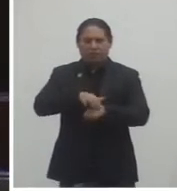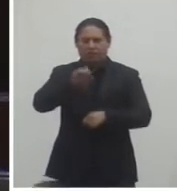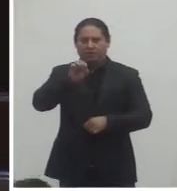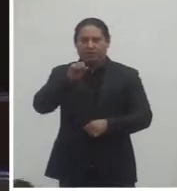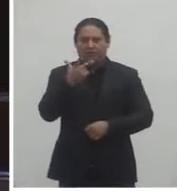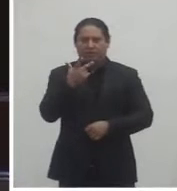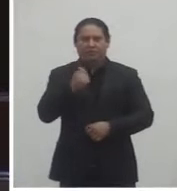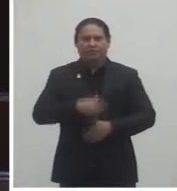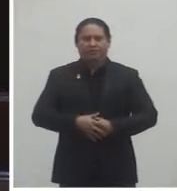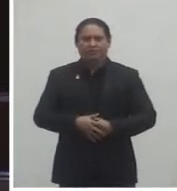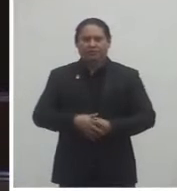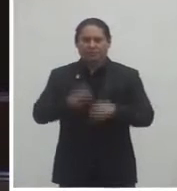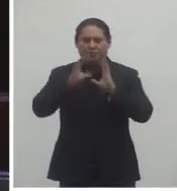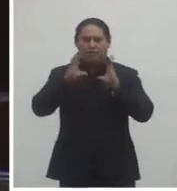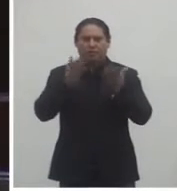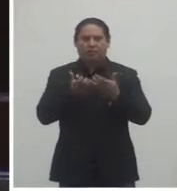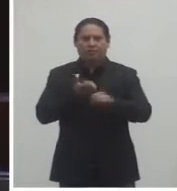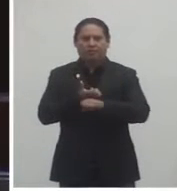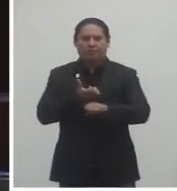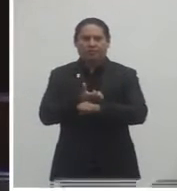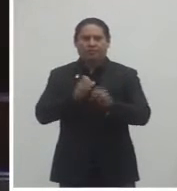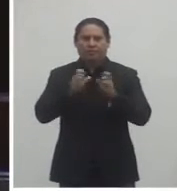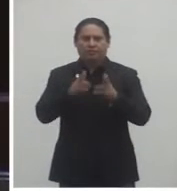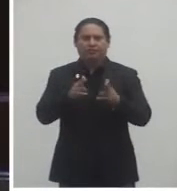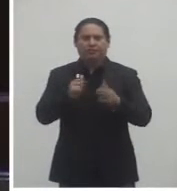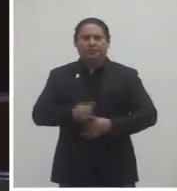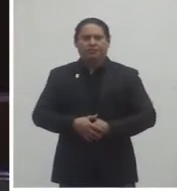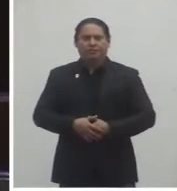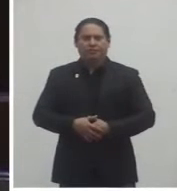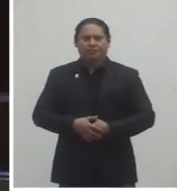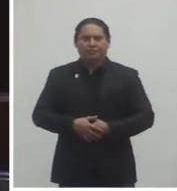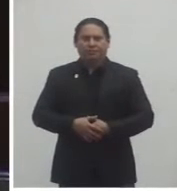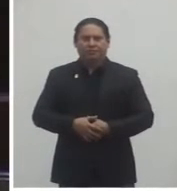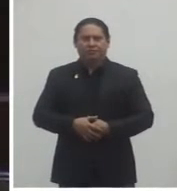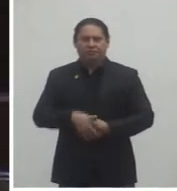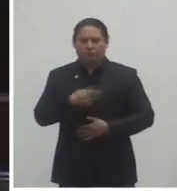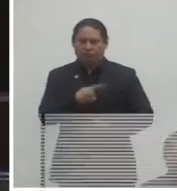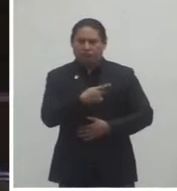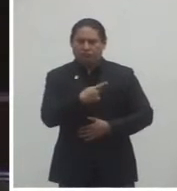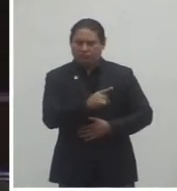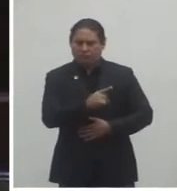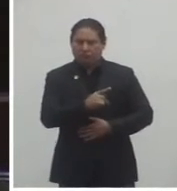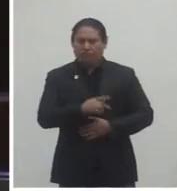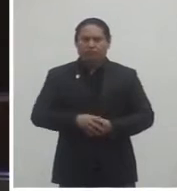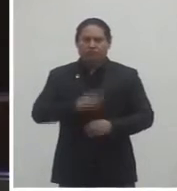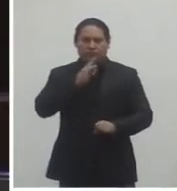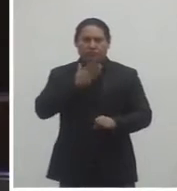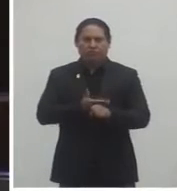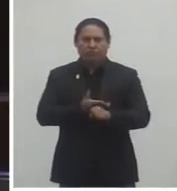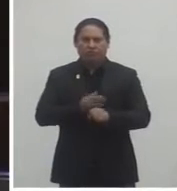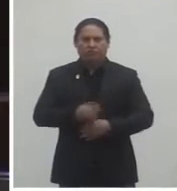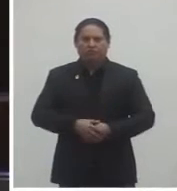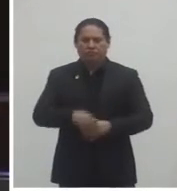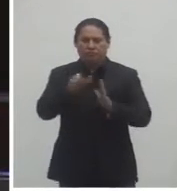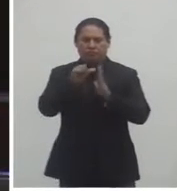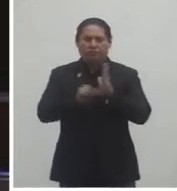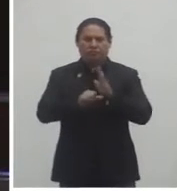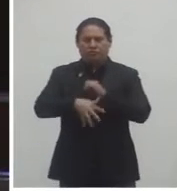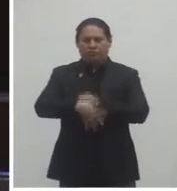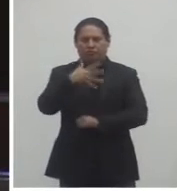68ª legislatura del Congreso del Estado de Chiapas, en ejercicio de la facultad que nos confieren los